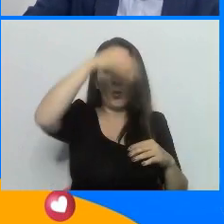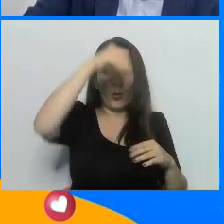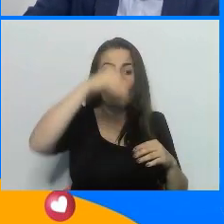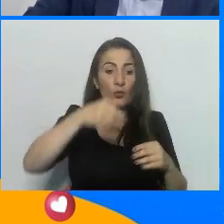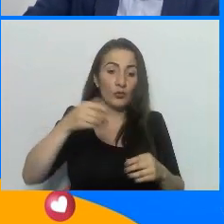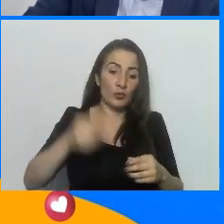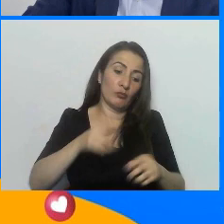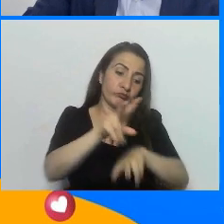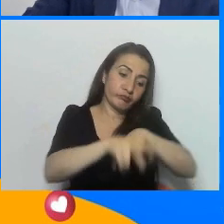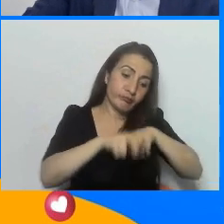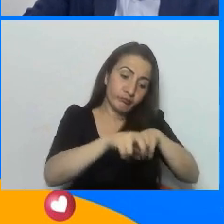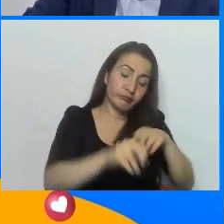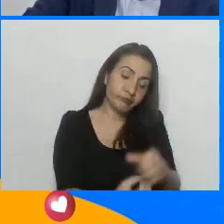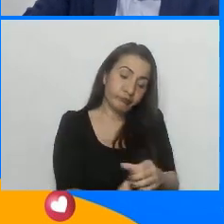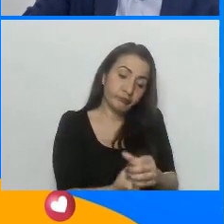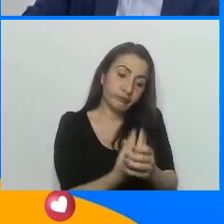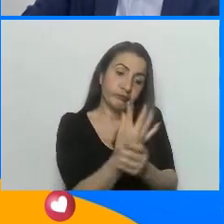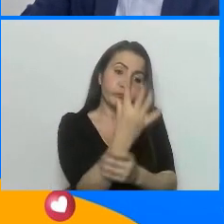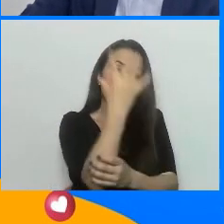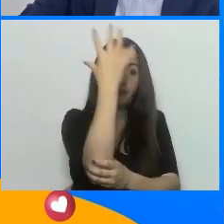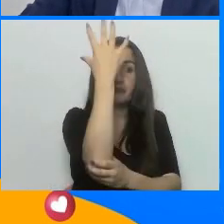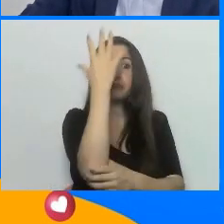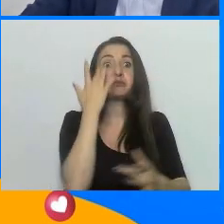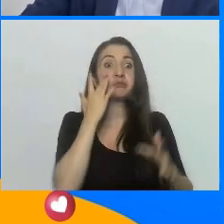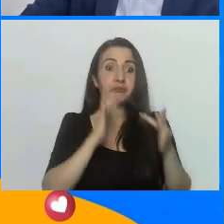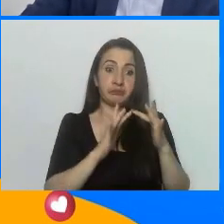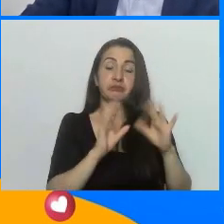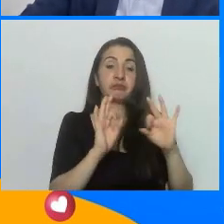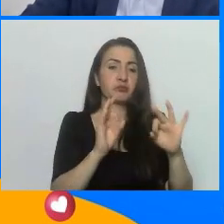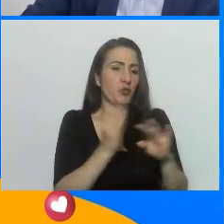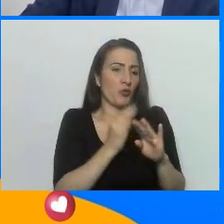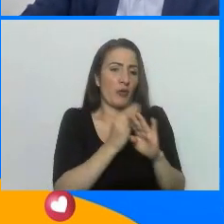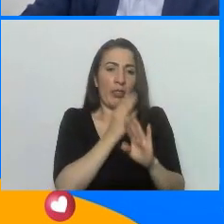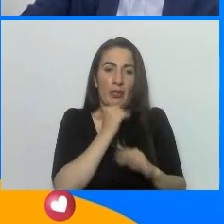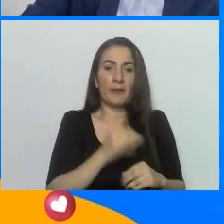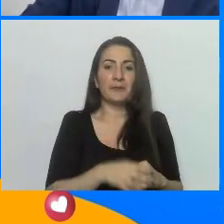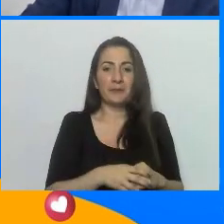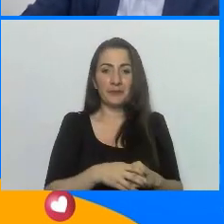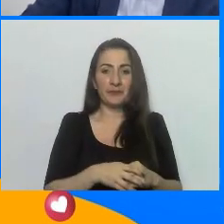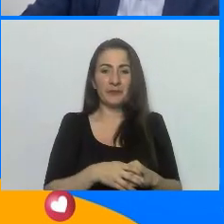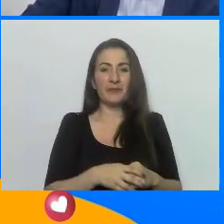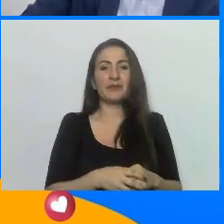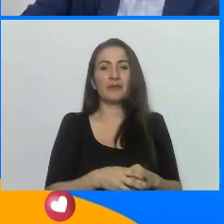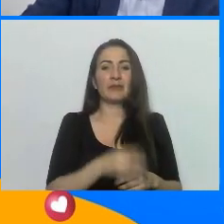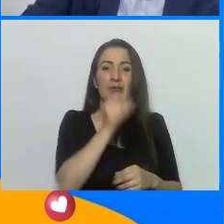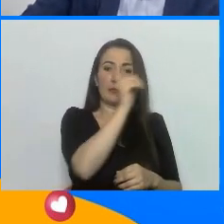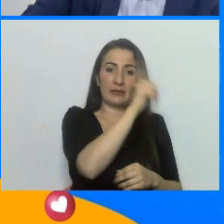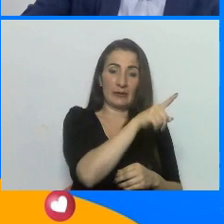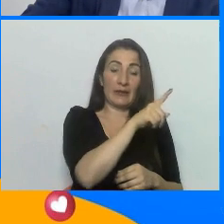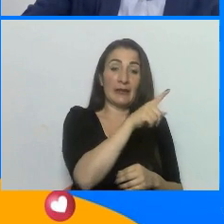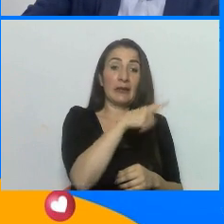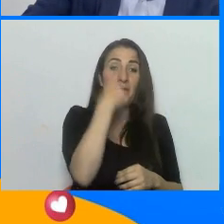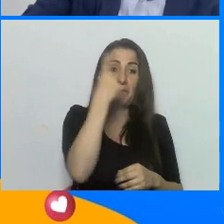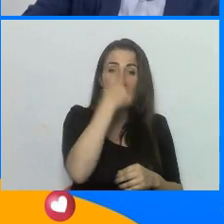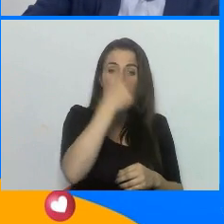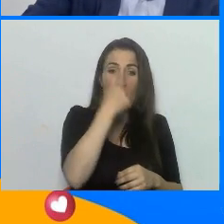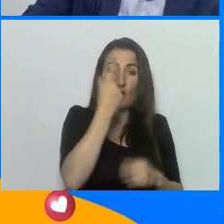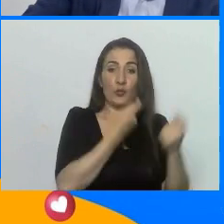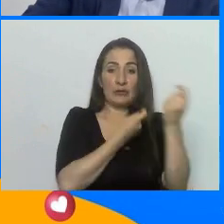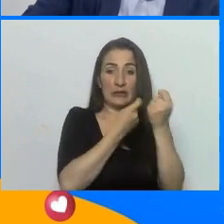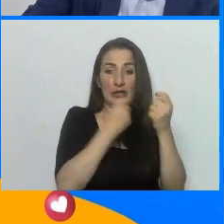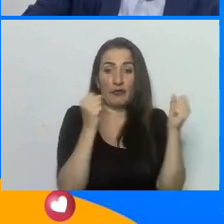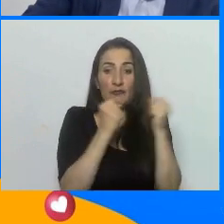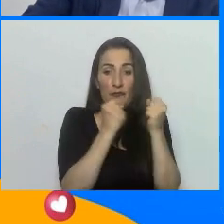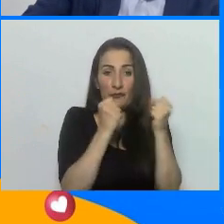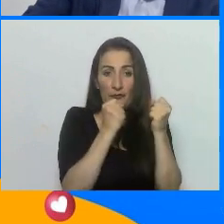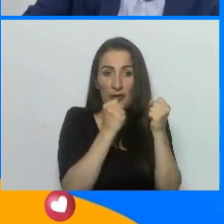tiene problema, ¿ok? Mientras tenga las condiciones, ¿no? Miren la diferencia, ¿sí? Mire, esto es un ecosistema que está cerca al polo, o sea, un